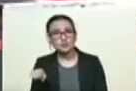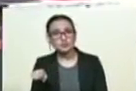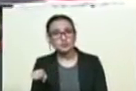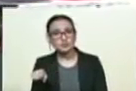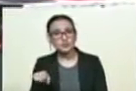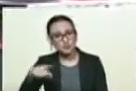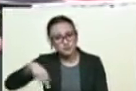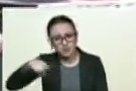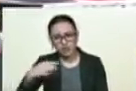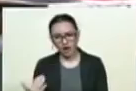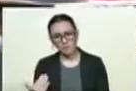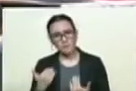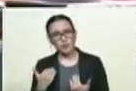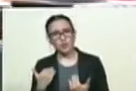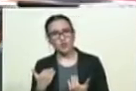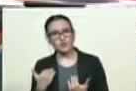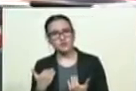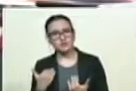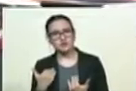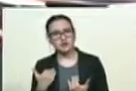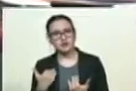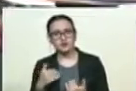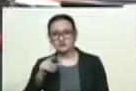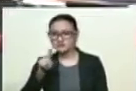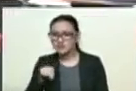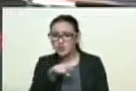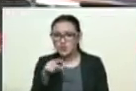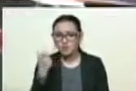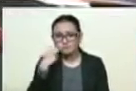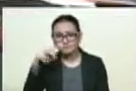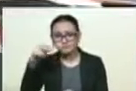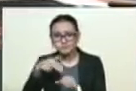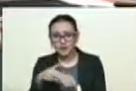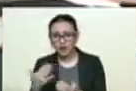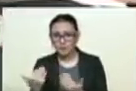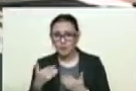¿Ustedes me van a apoyar en el proyecto de la criptomoneda?